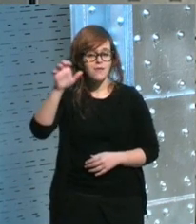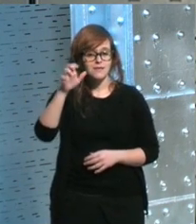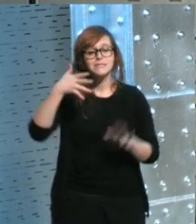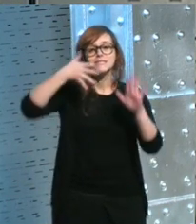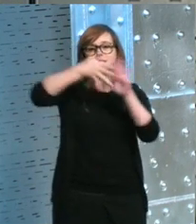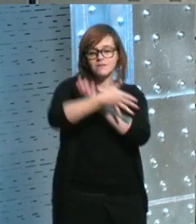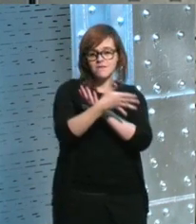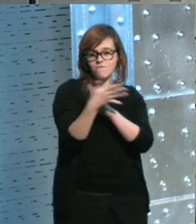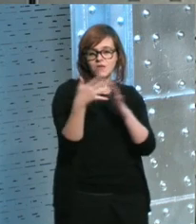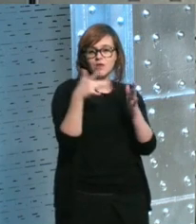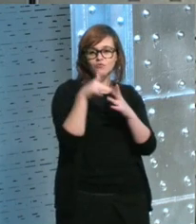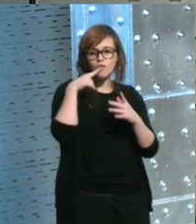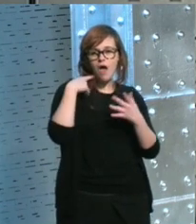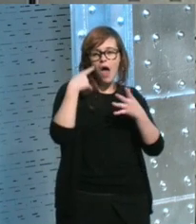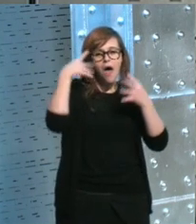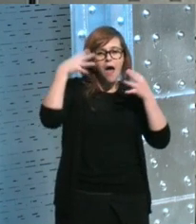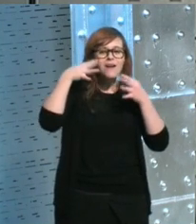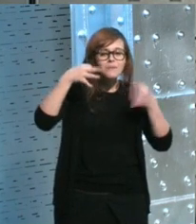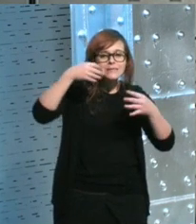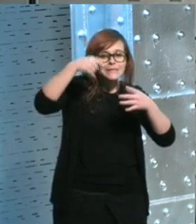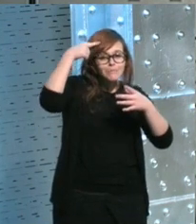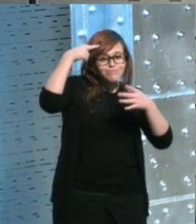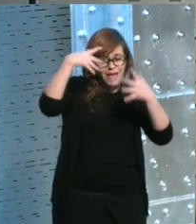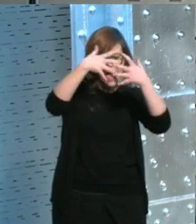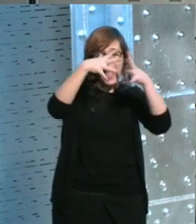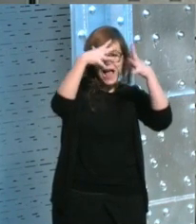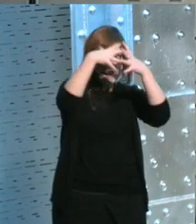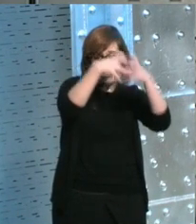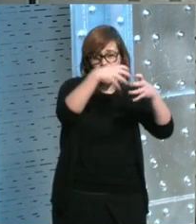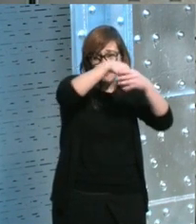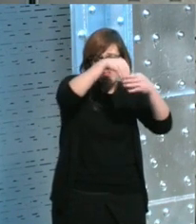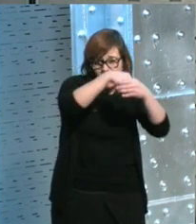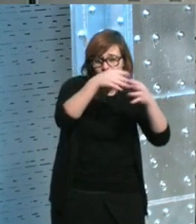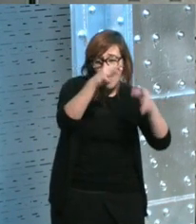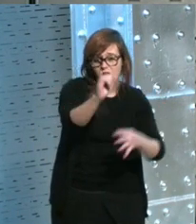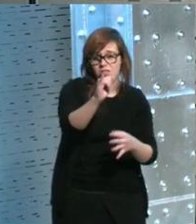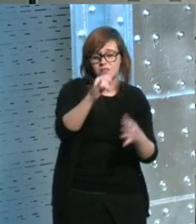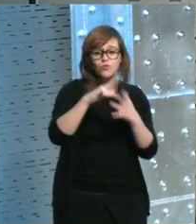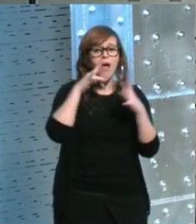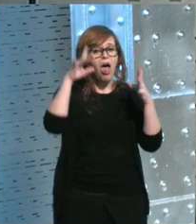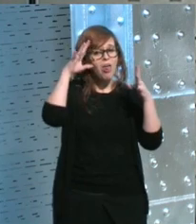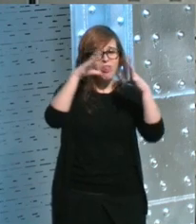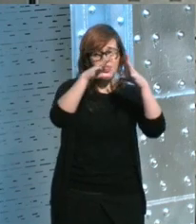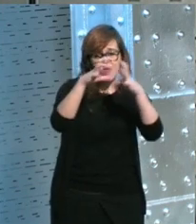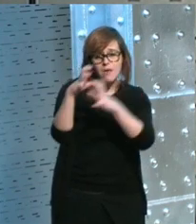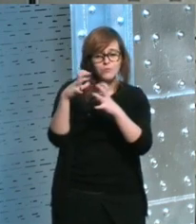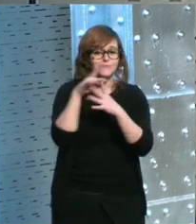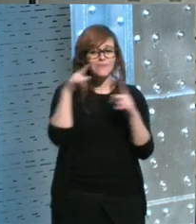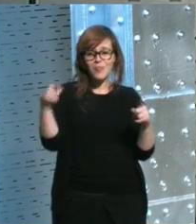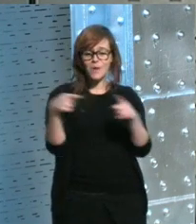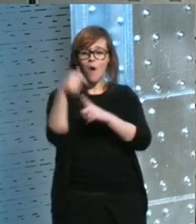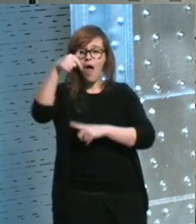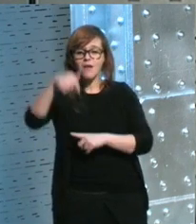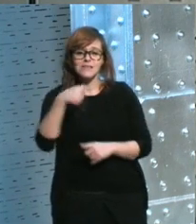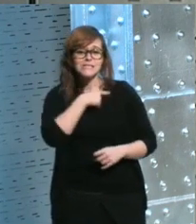digo, y entonces, y los brasileños tenemos cerebros iguales de buenos que los gringos o